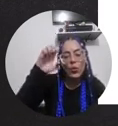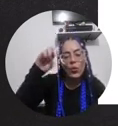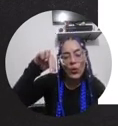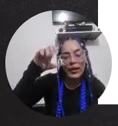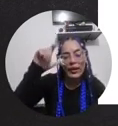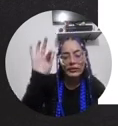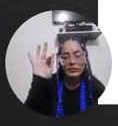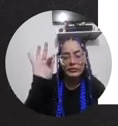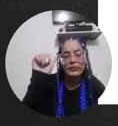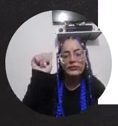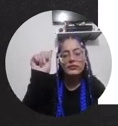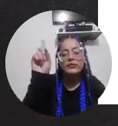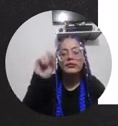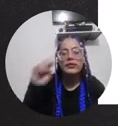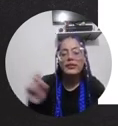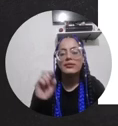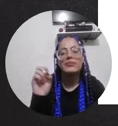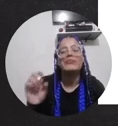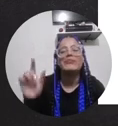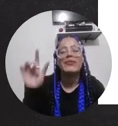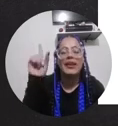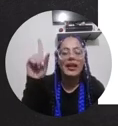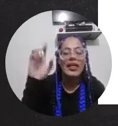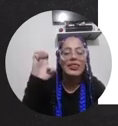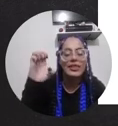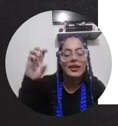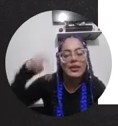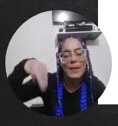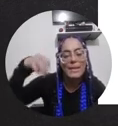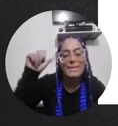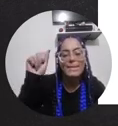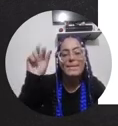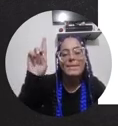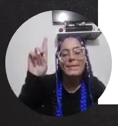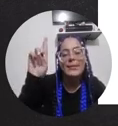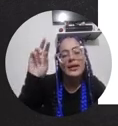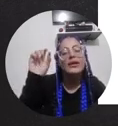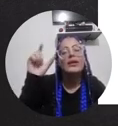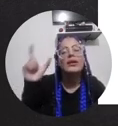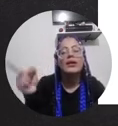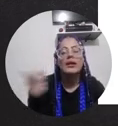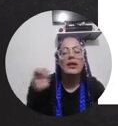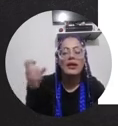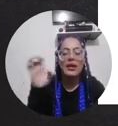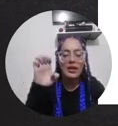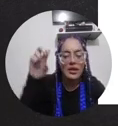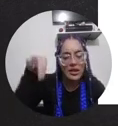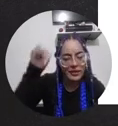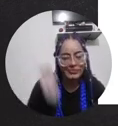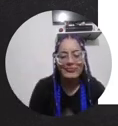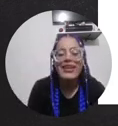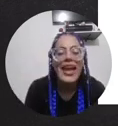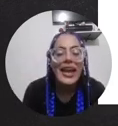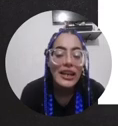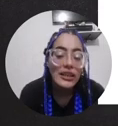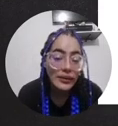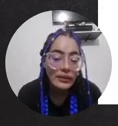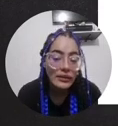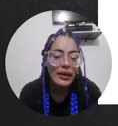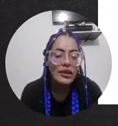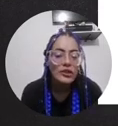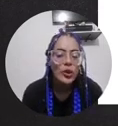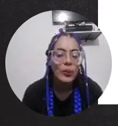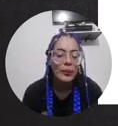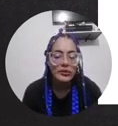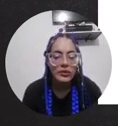cuentas de margen. Las